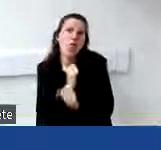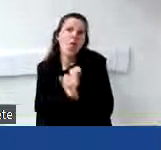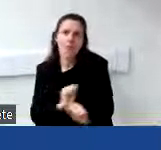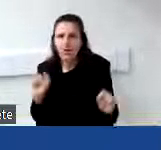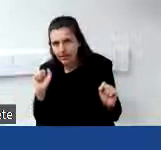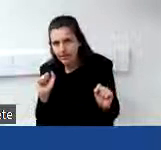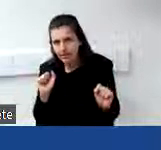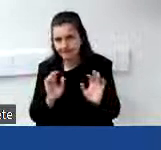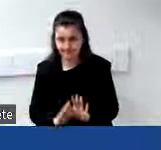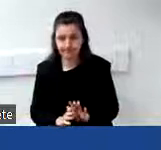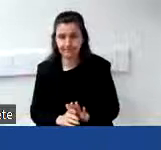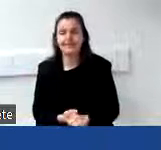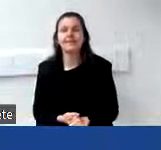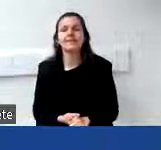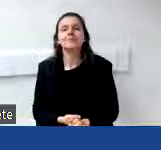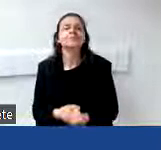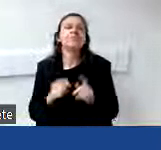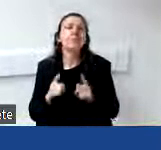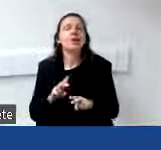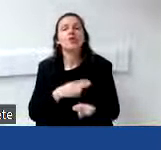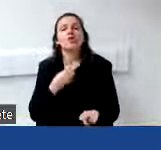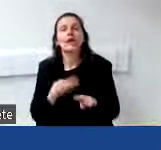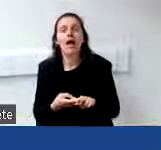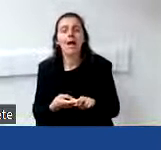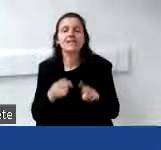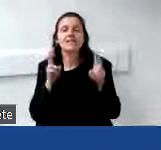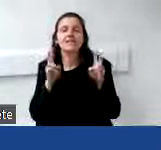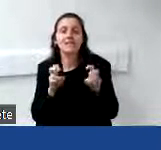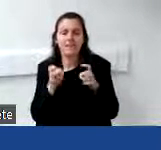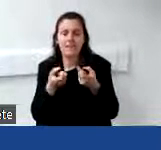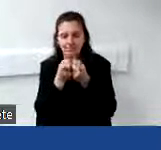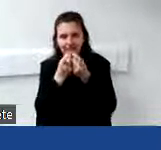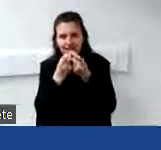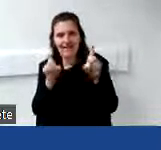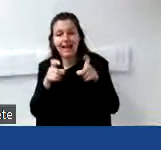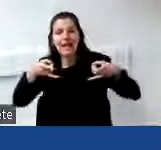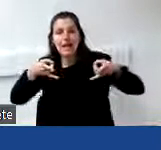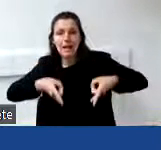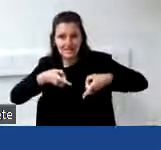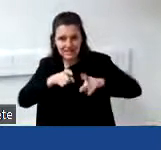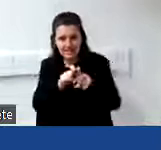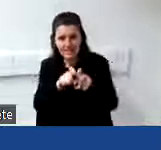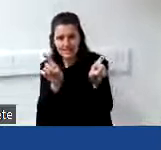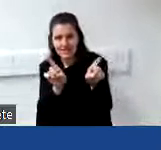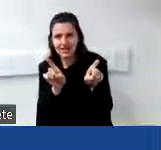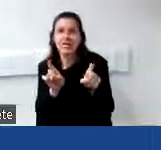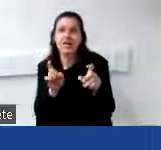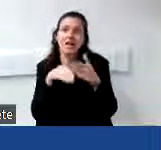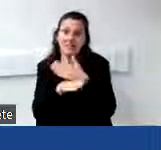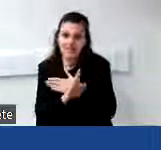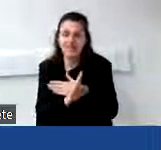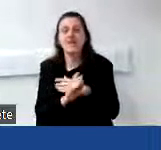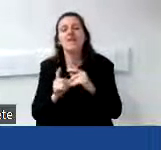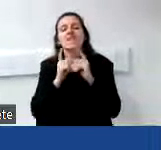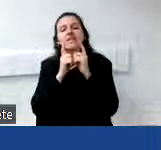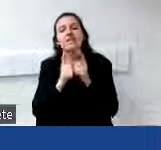Ahora, algo que ya se viene hablando, que es, bueno, tener camillas ginecológicas accesibles o aparatos de transferencia que se puedan regular en